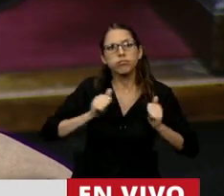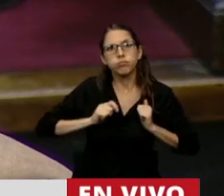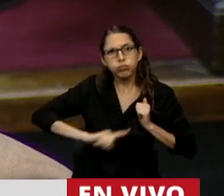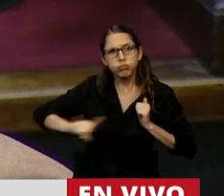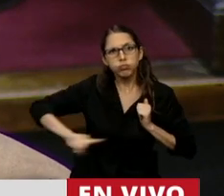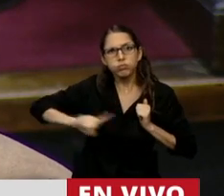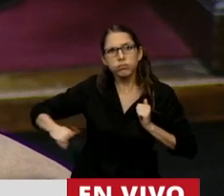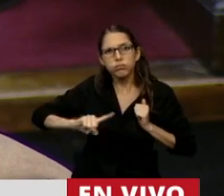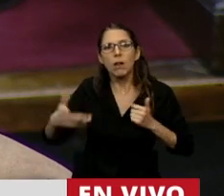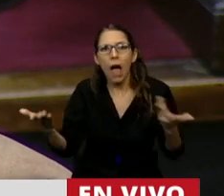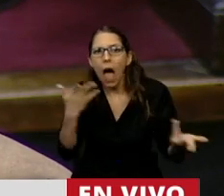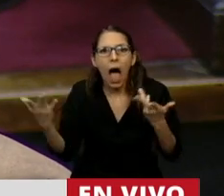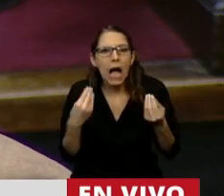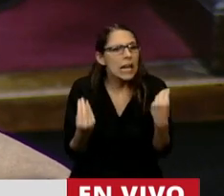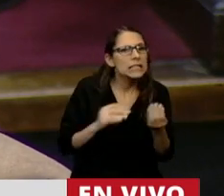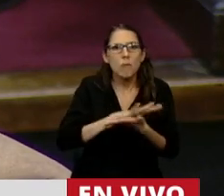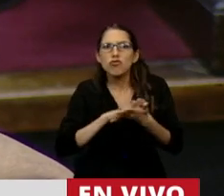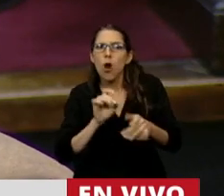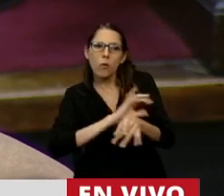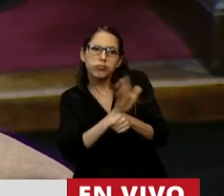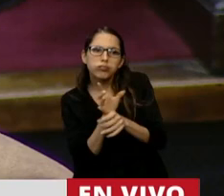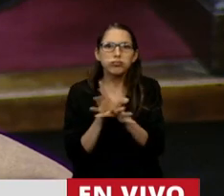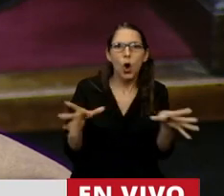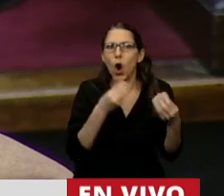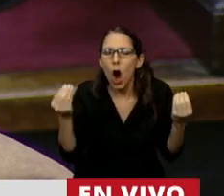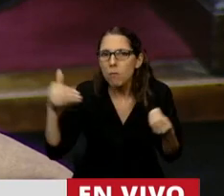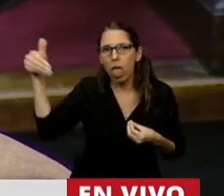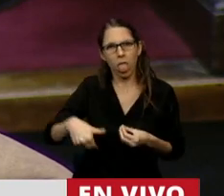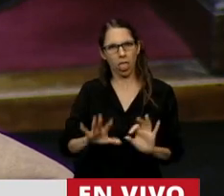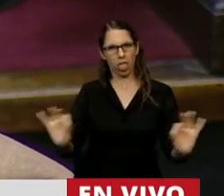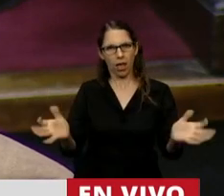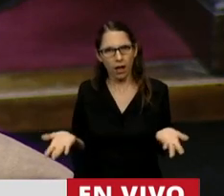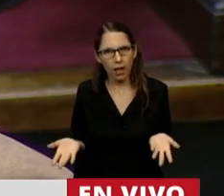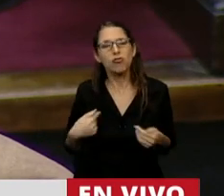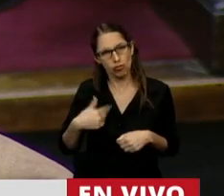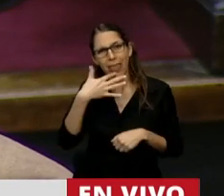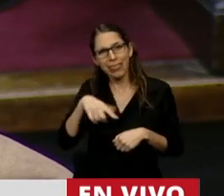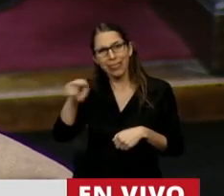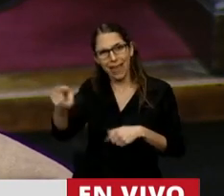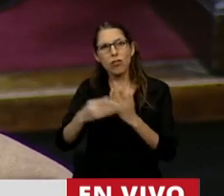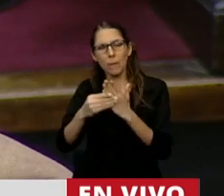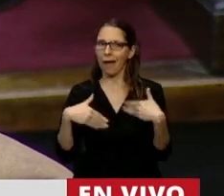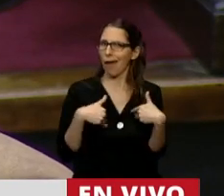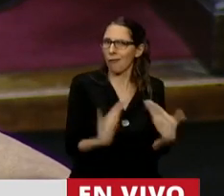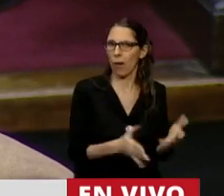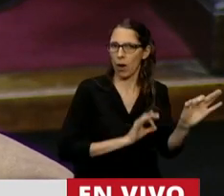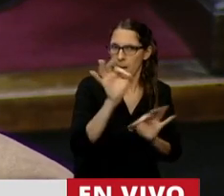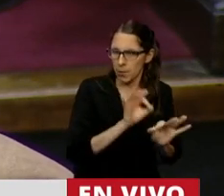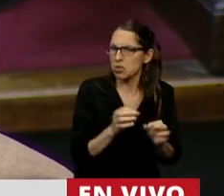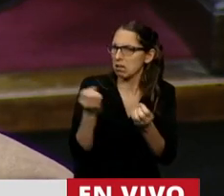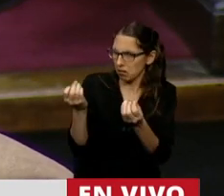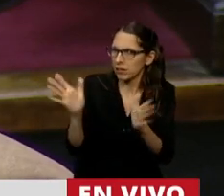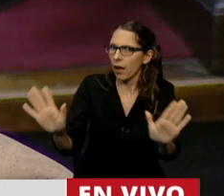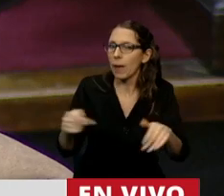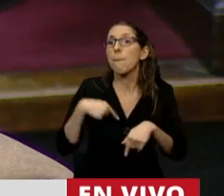cuanto a la gestión para afrontar la pandemia. Y bien entiendo que el ministro está a favor de este proyecto, pero la militancia la